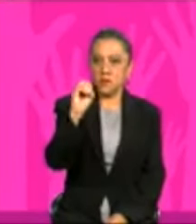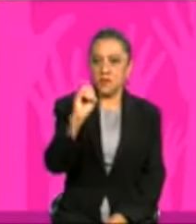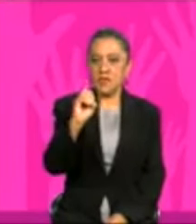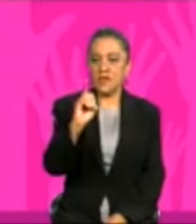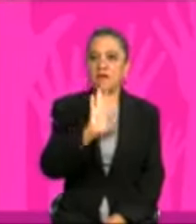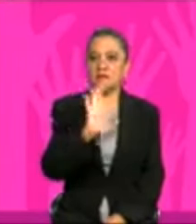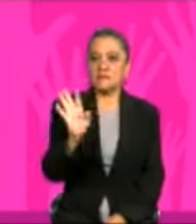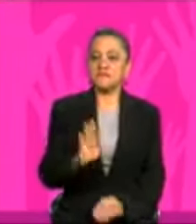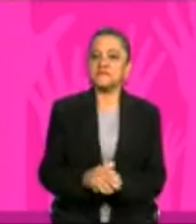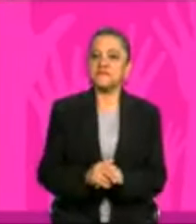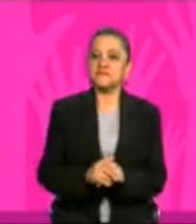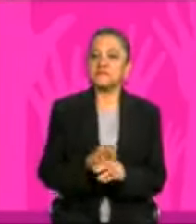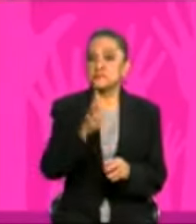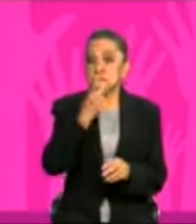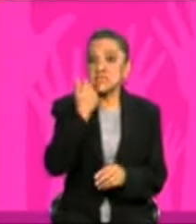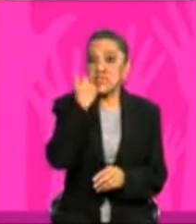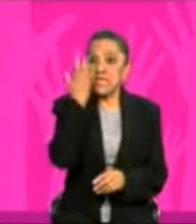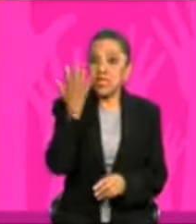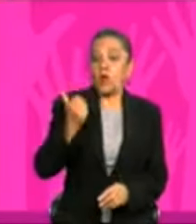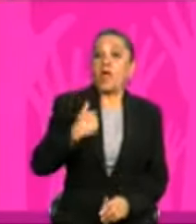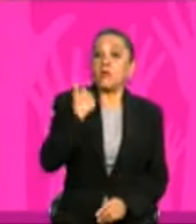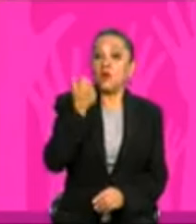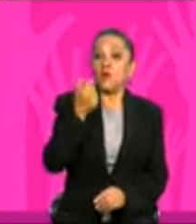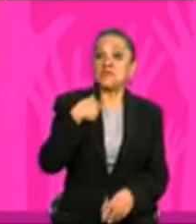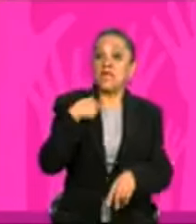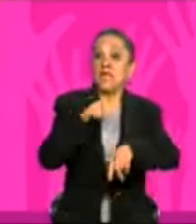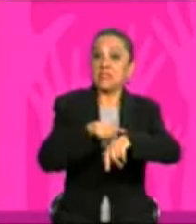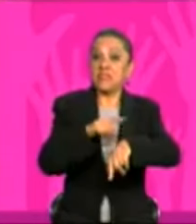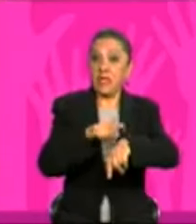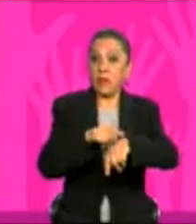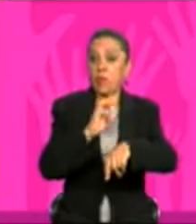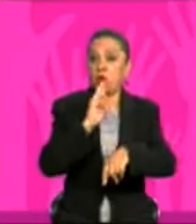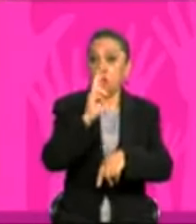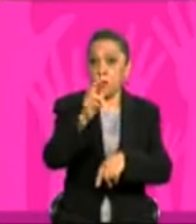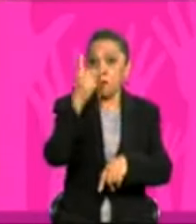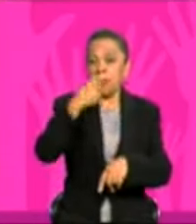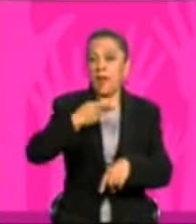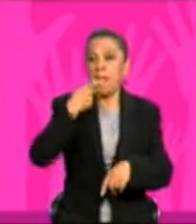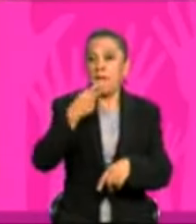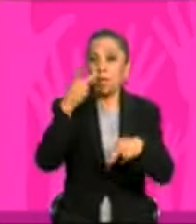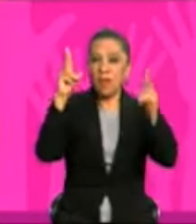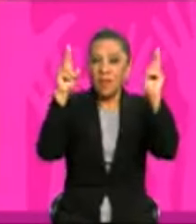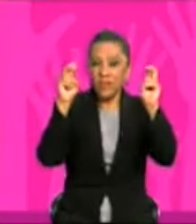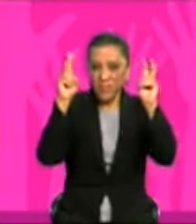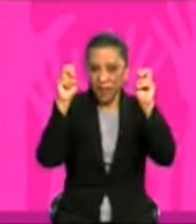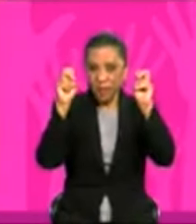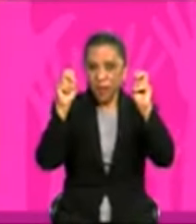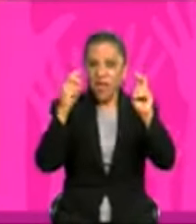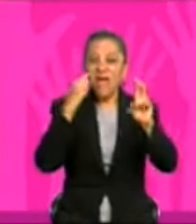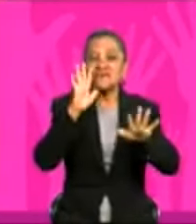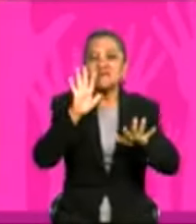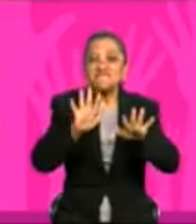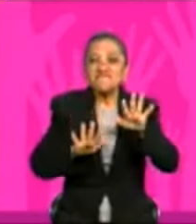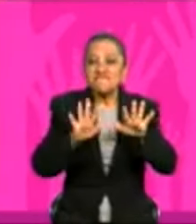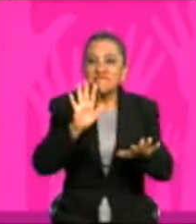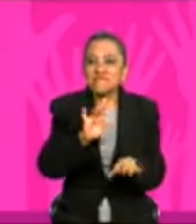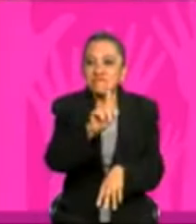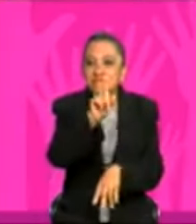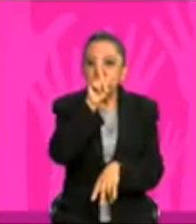Quiero aprovechar mi tiempo de réplica para hablar de un tema que muchas veces no se habla